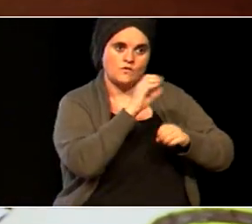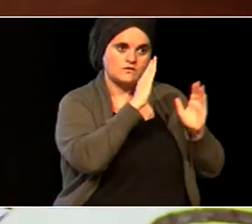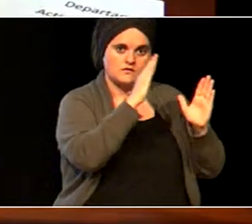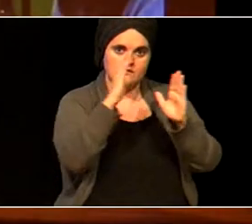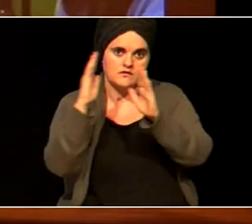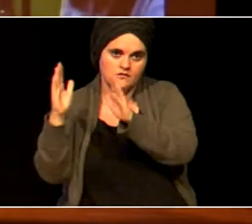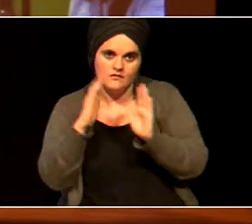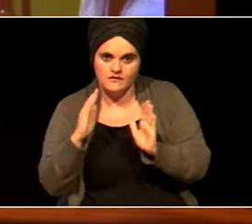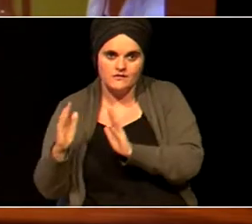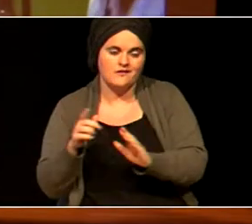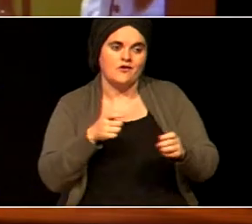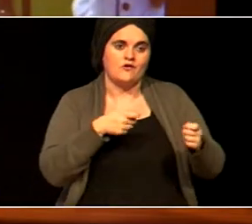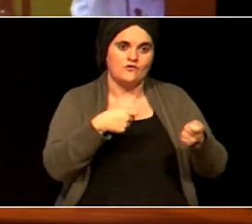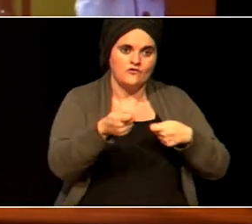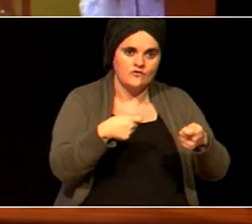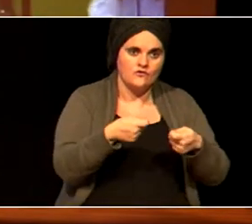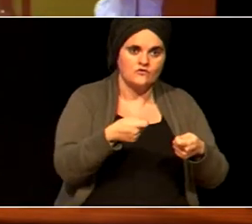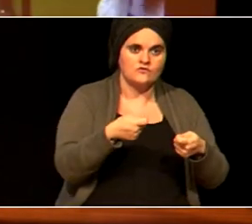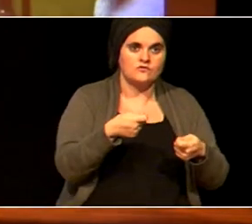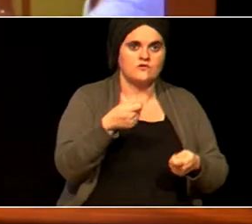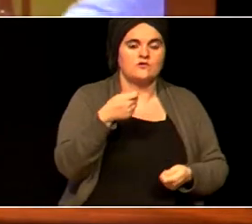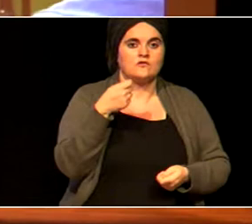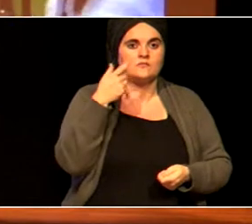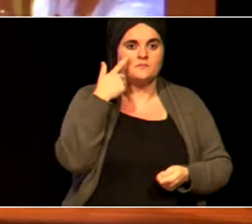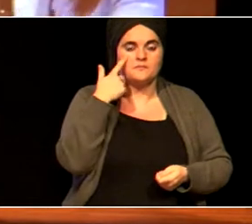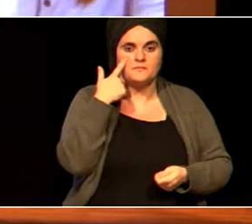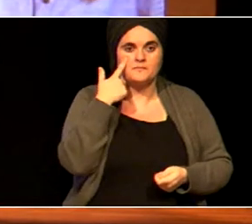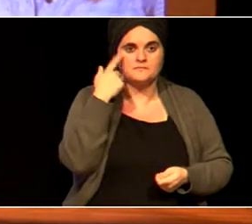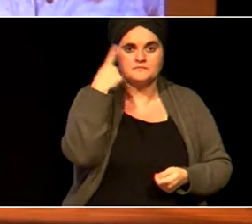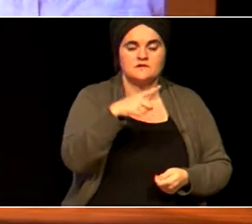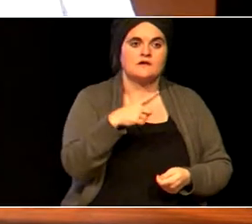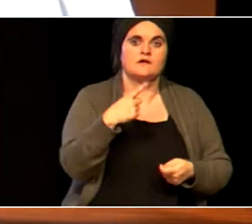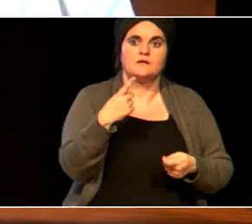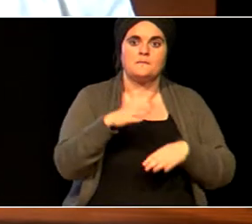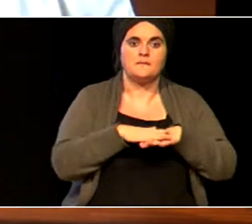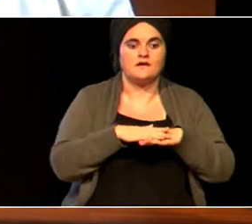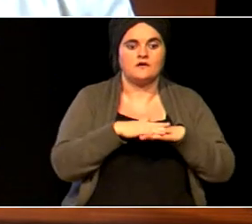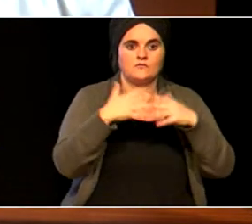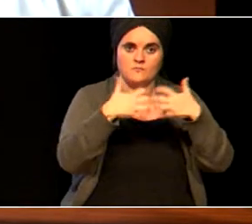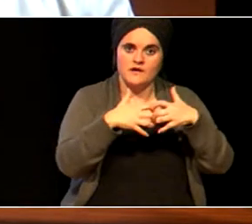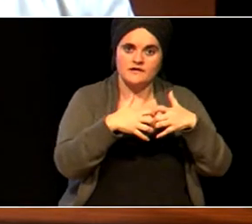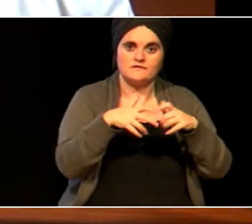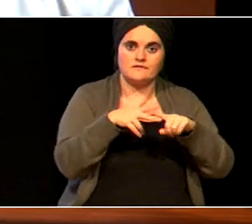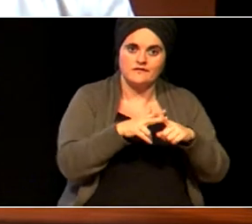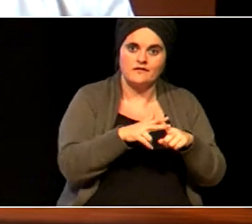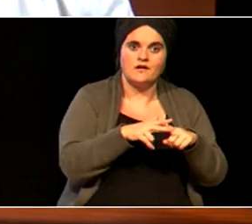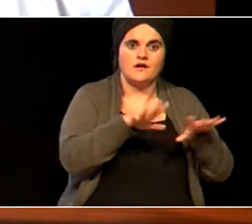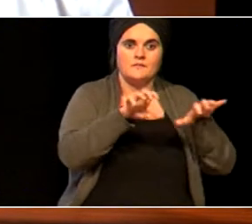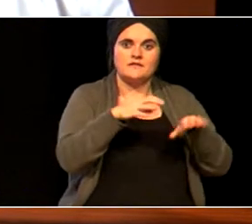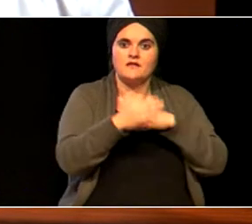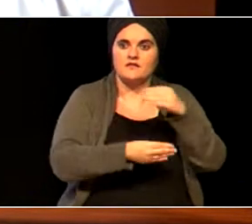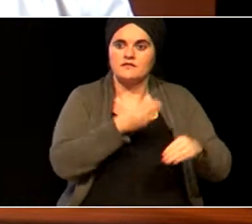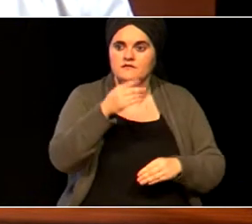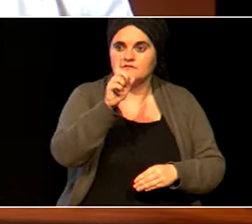para abastecerlo. Además, pretendemos que sepan hacer con máquinas, herramientas,